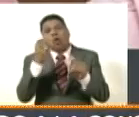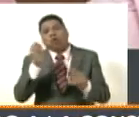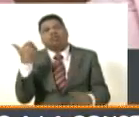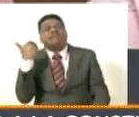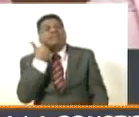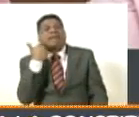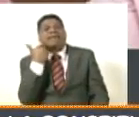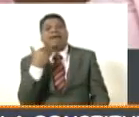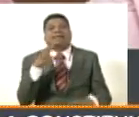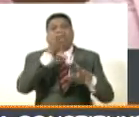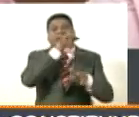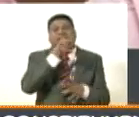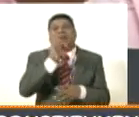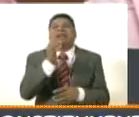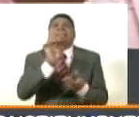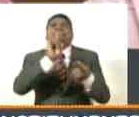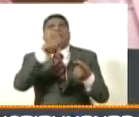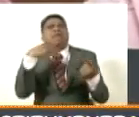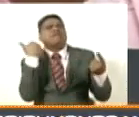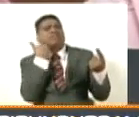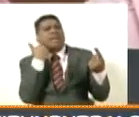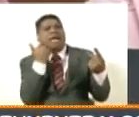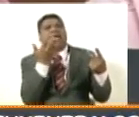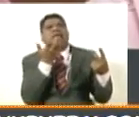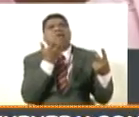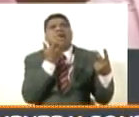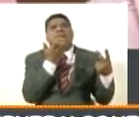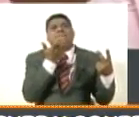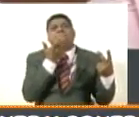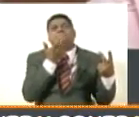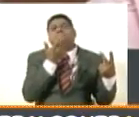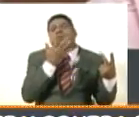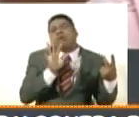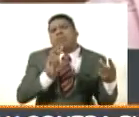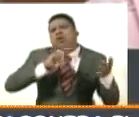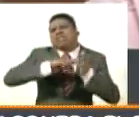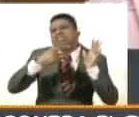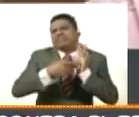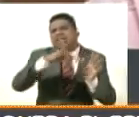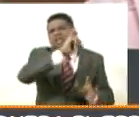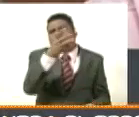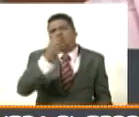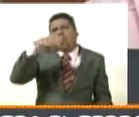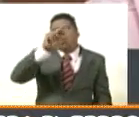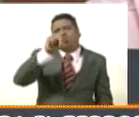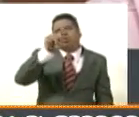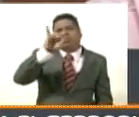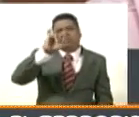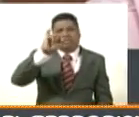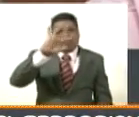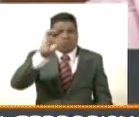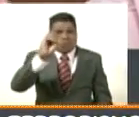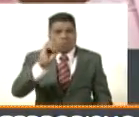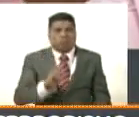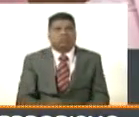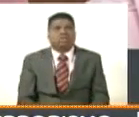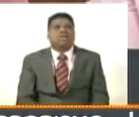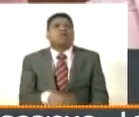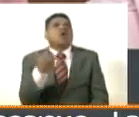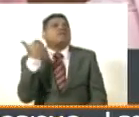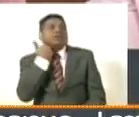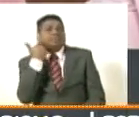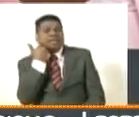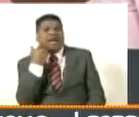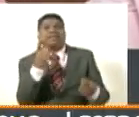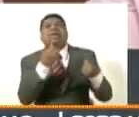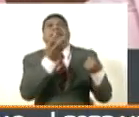sobre todo aquellas enfermedades de carácter zoonótico. ¿Qué quiere decir de carácter zoonótico? Que son enfermedades que afectan tanto